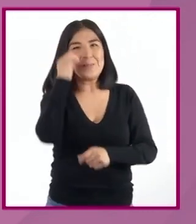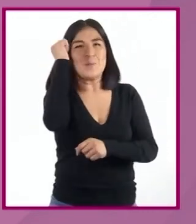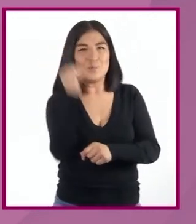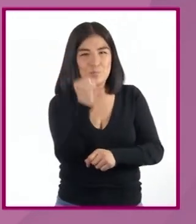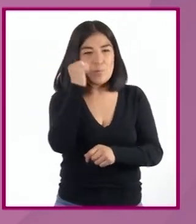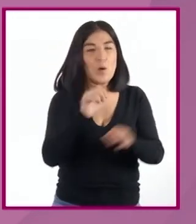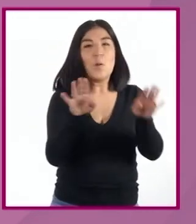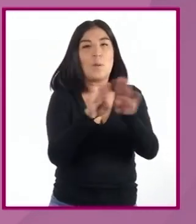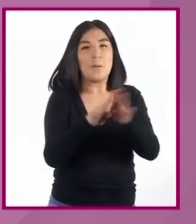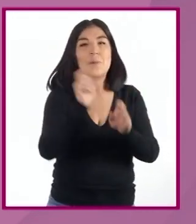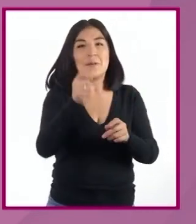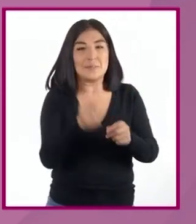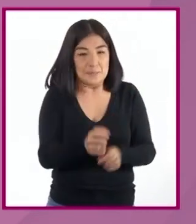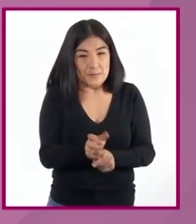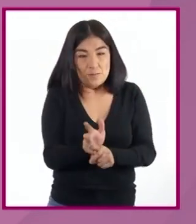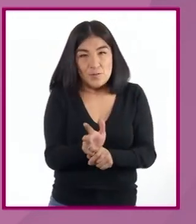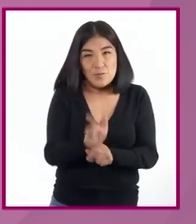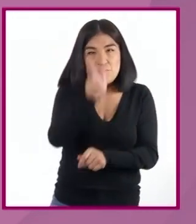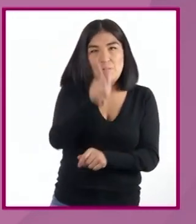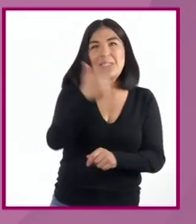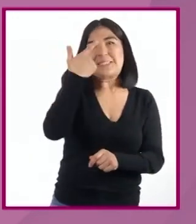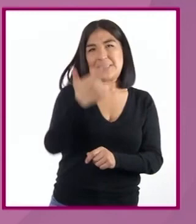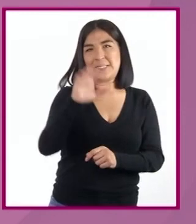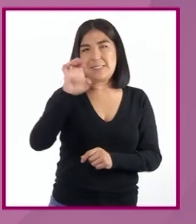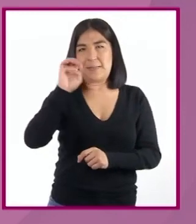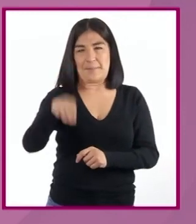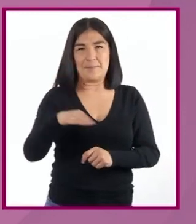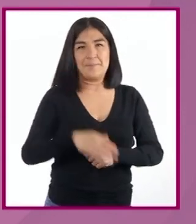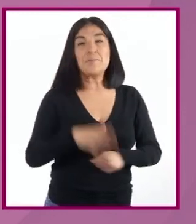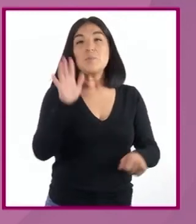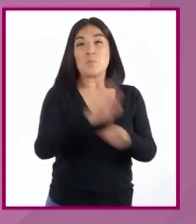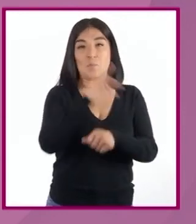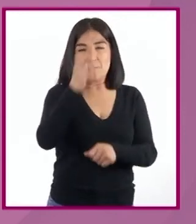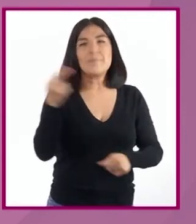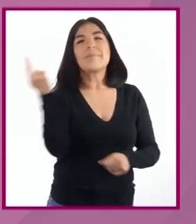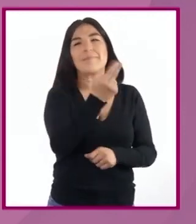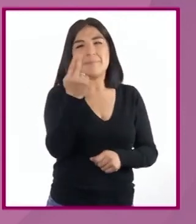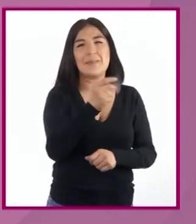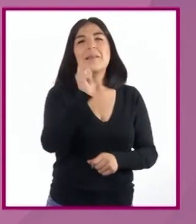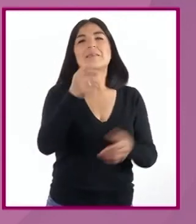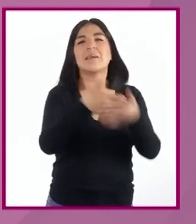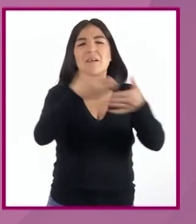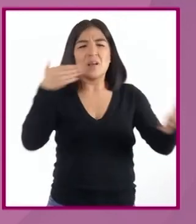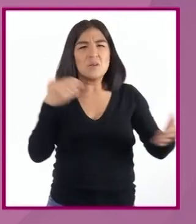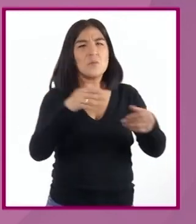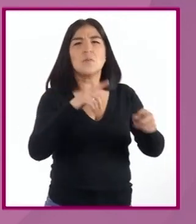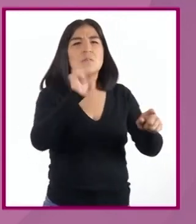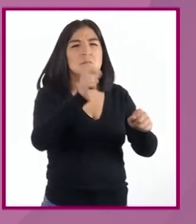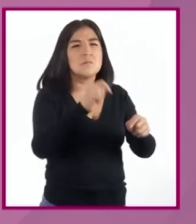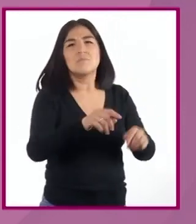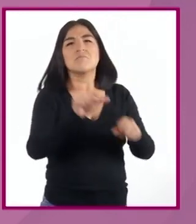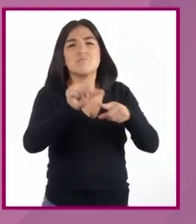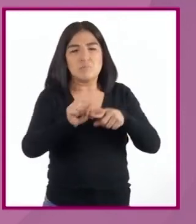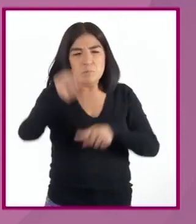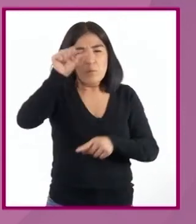base que mide 7 centímetros. Por lo tanto, requerimos determinar esta